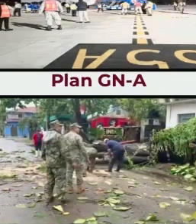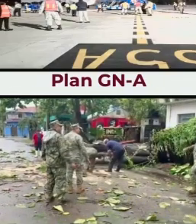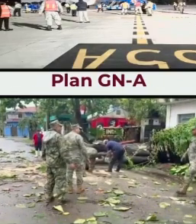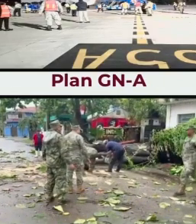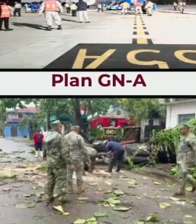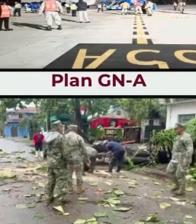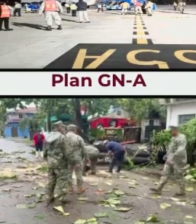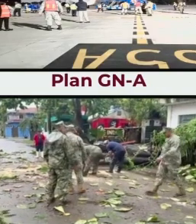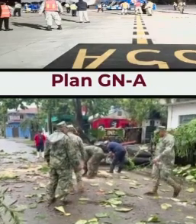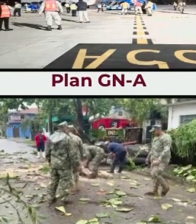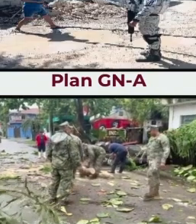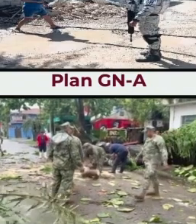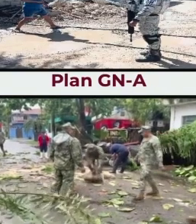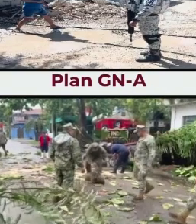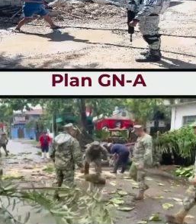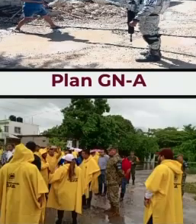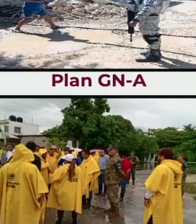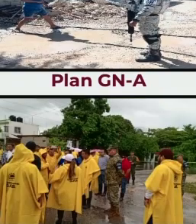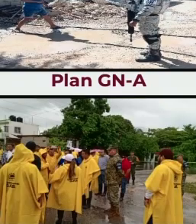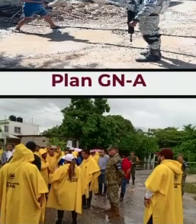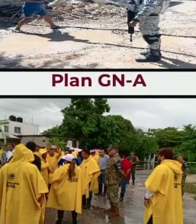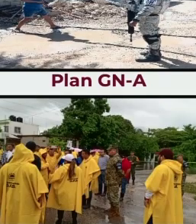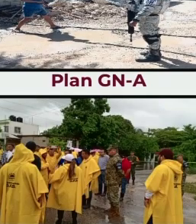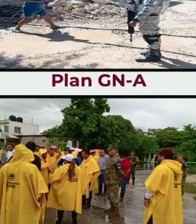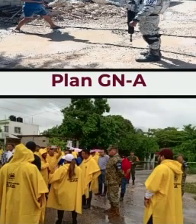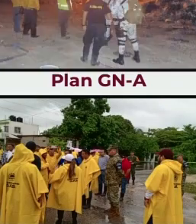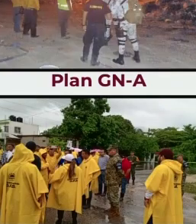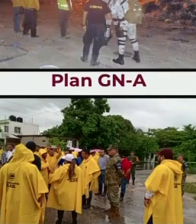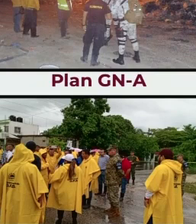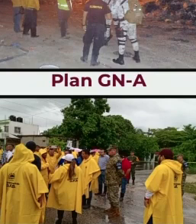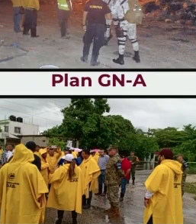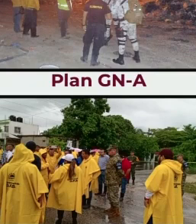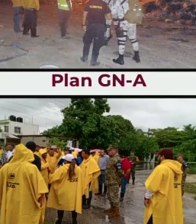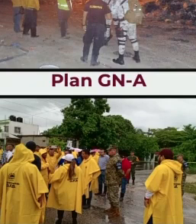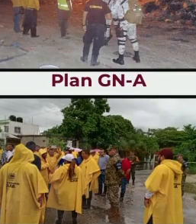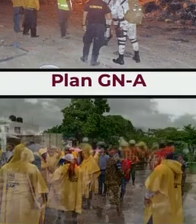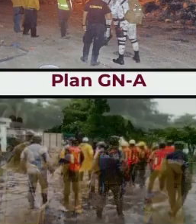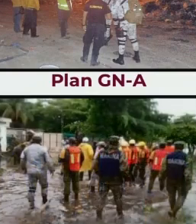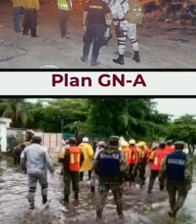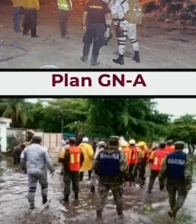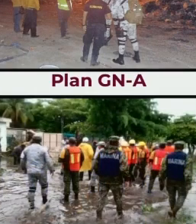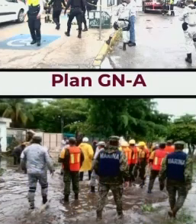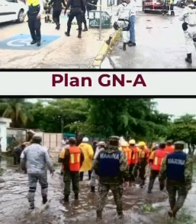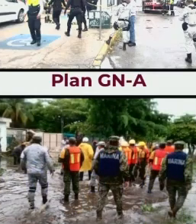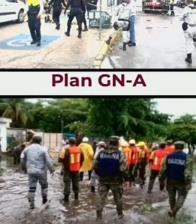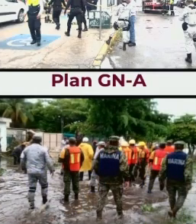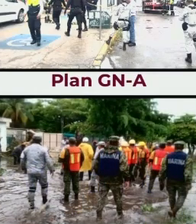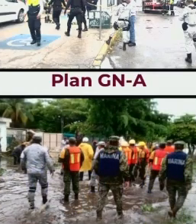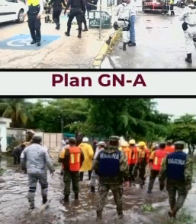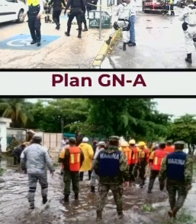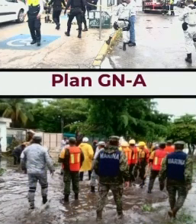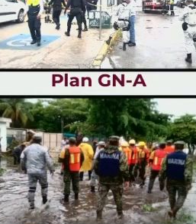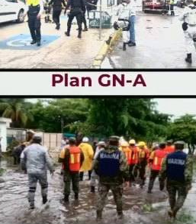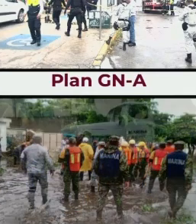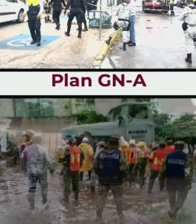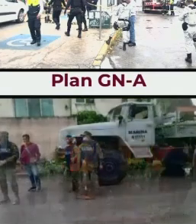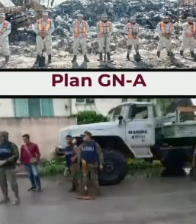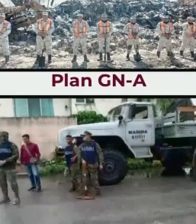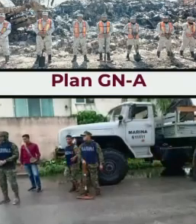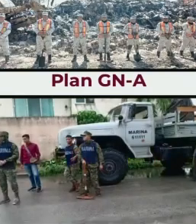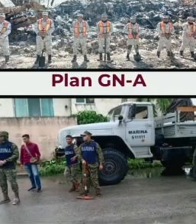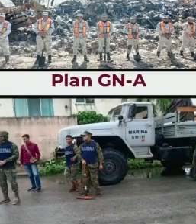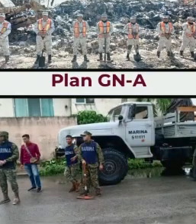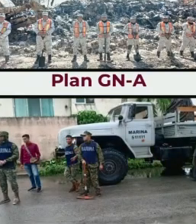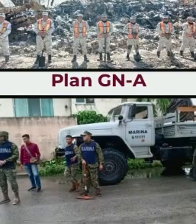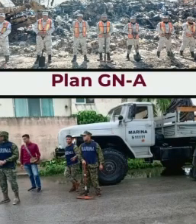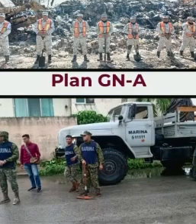54 lluvias fuertes. Aquí ha estado el personal en el plan DN3, 10.961 efectivos,